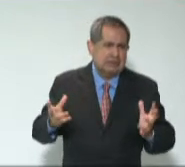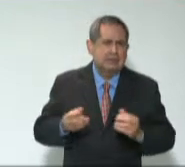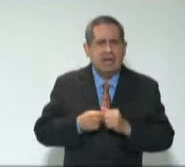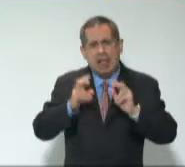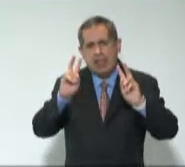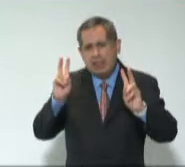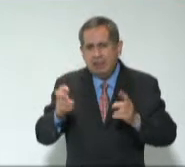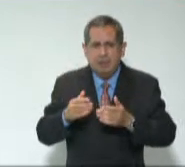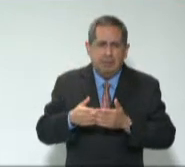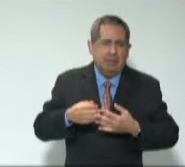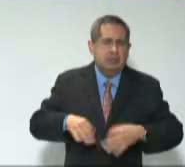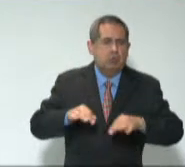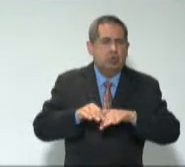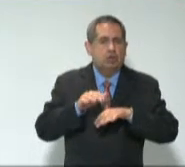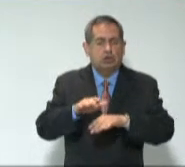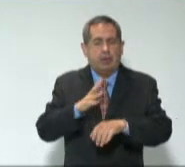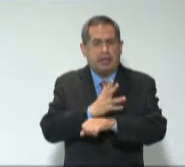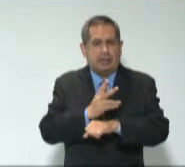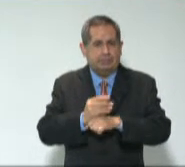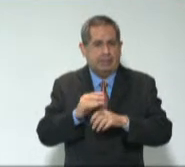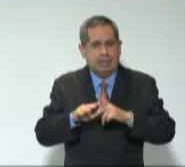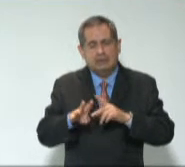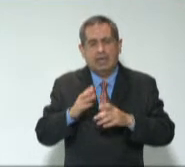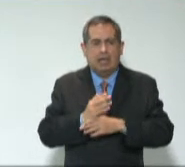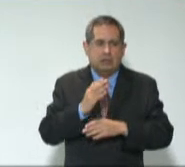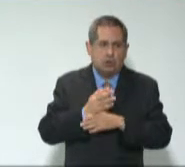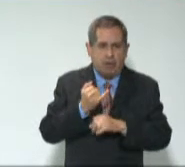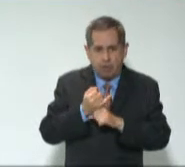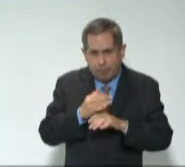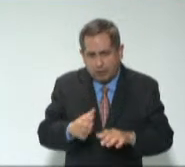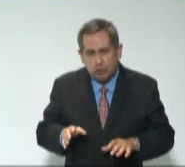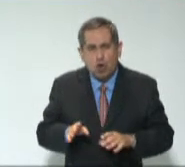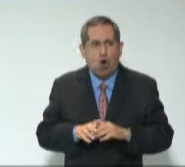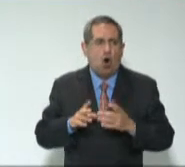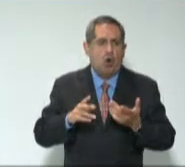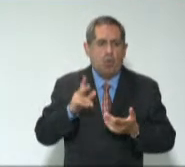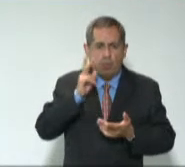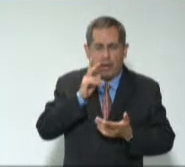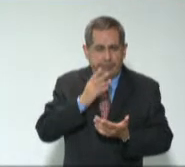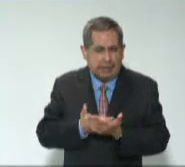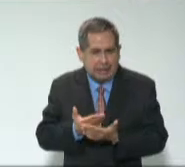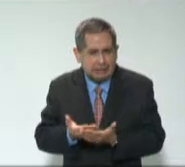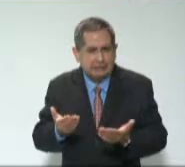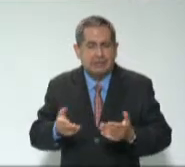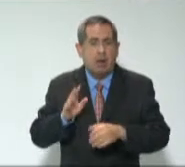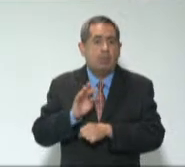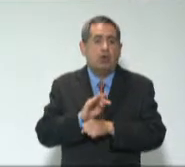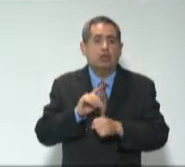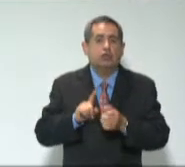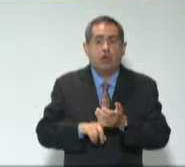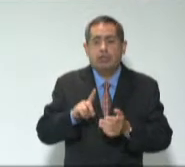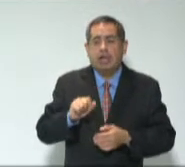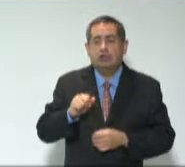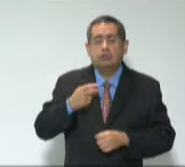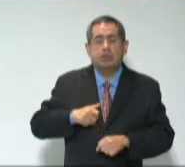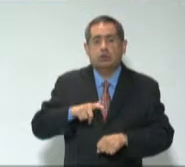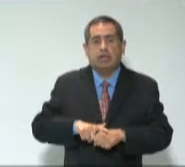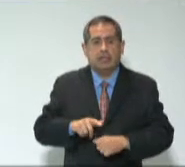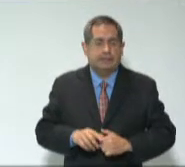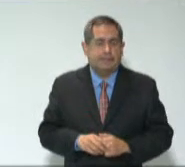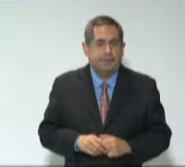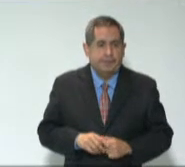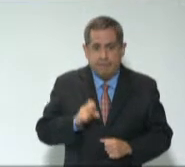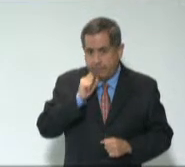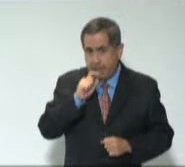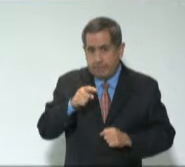temas de actualidad en materia de transparencia acceso a la información rendición de cuentas y protección de datos personales ha